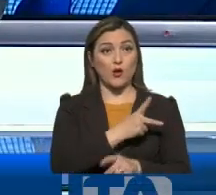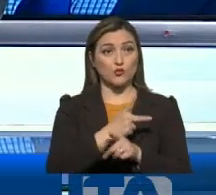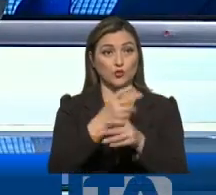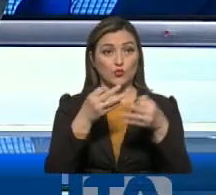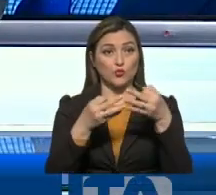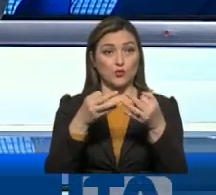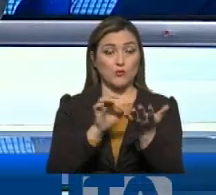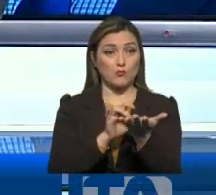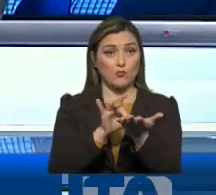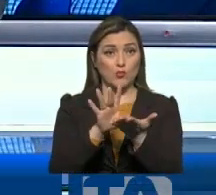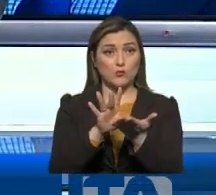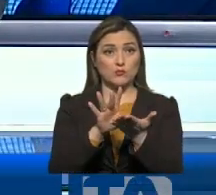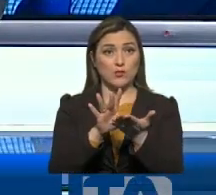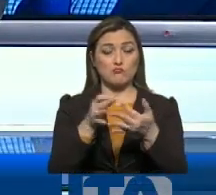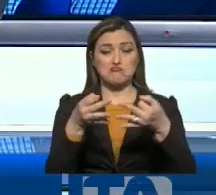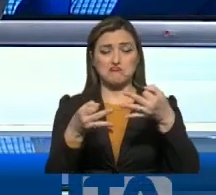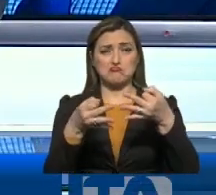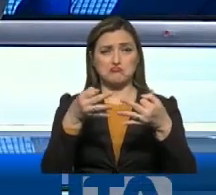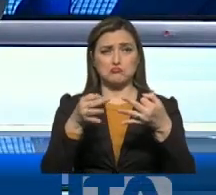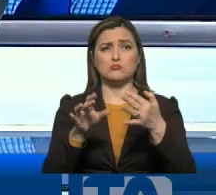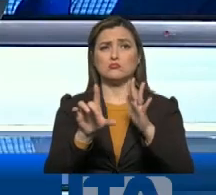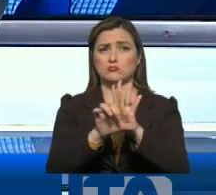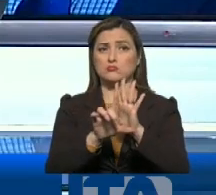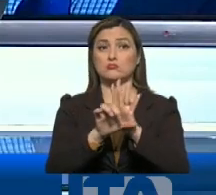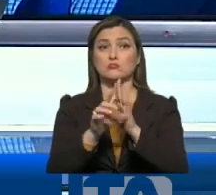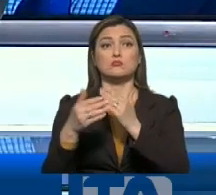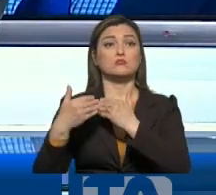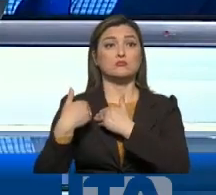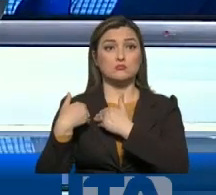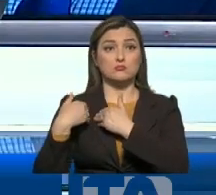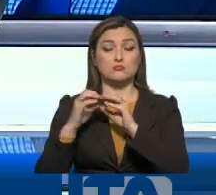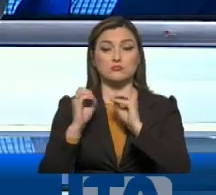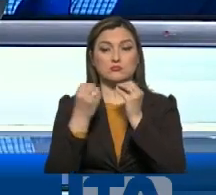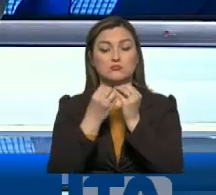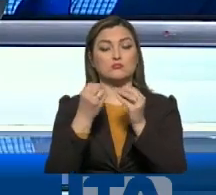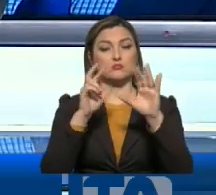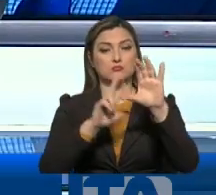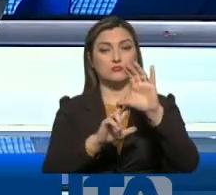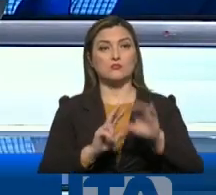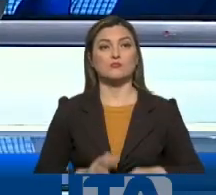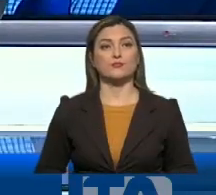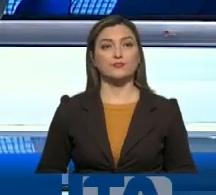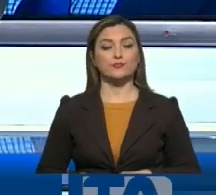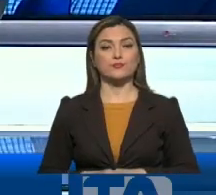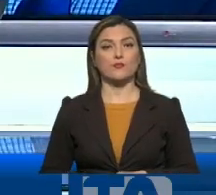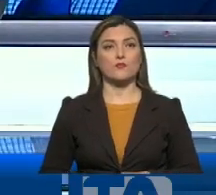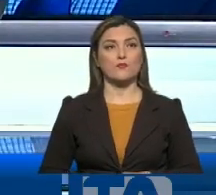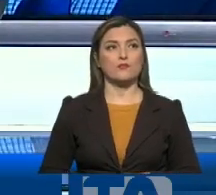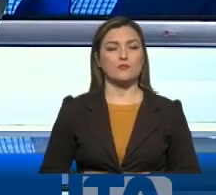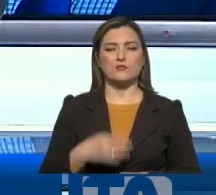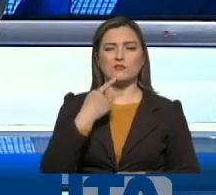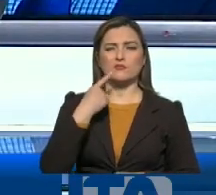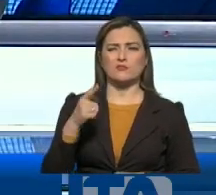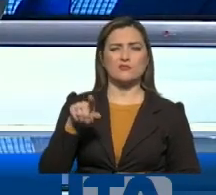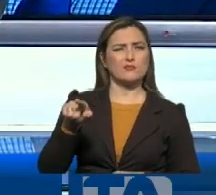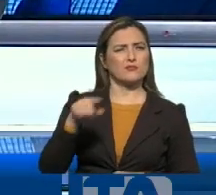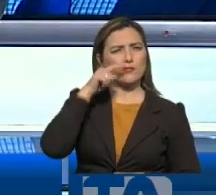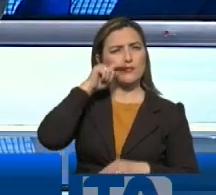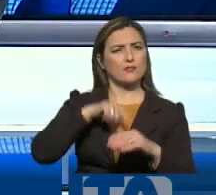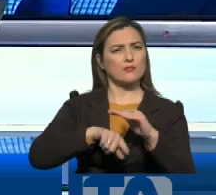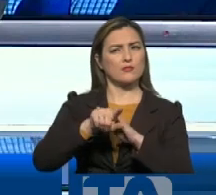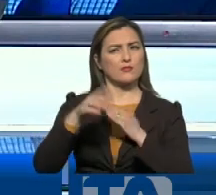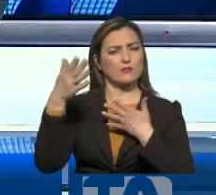judicatura se efectúa un justo ejercicio de las competencias del organismo almeida rechaza los señalamientos sobre presuntas injerencias